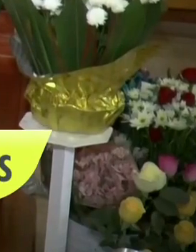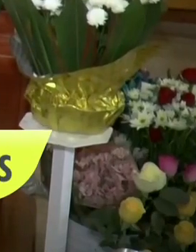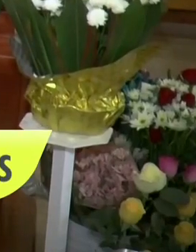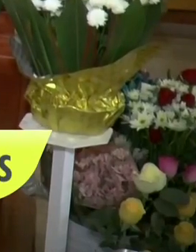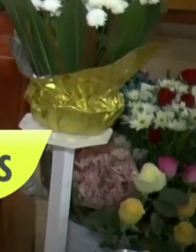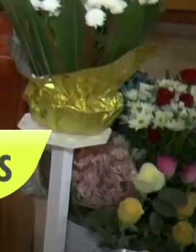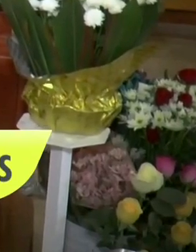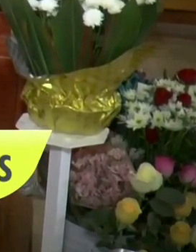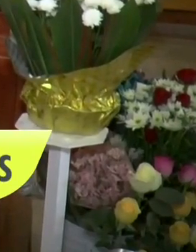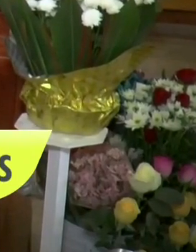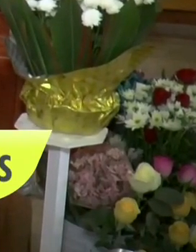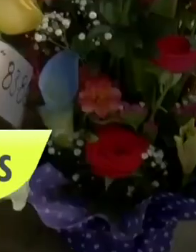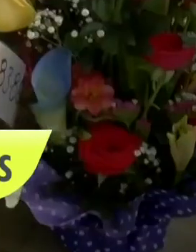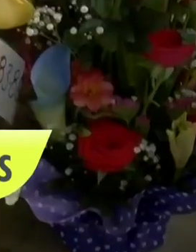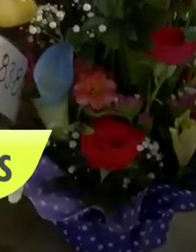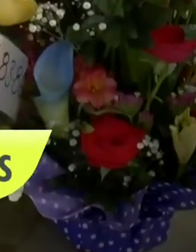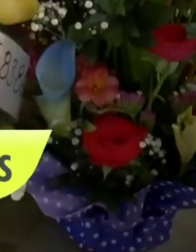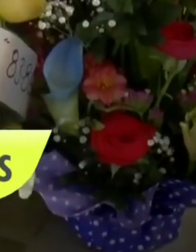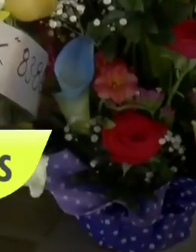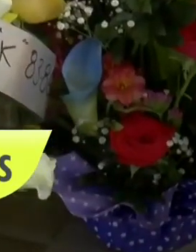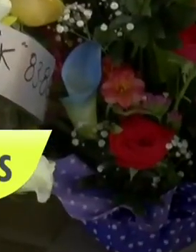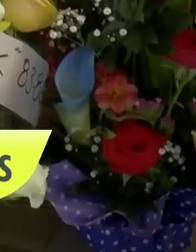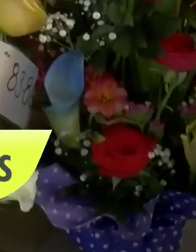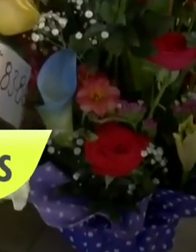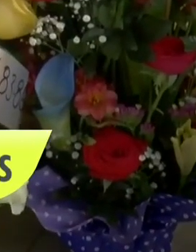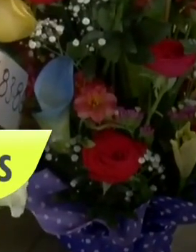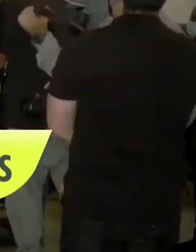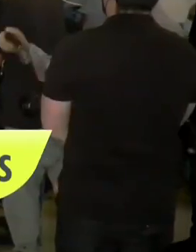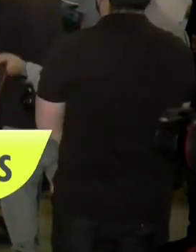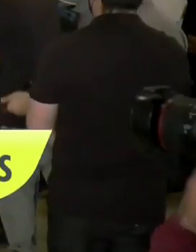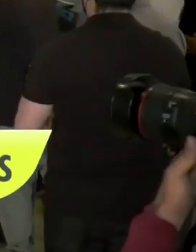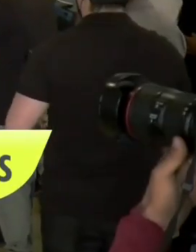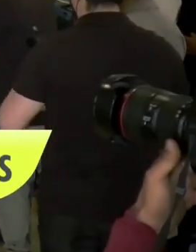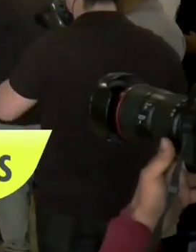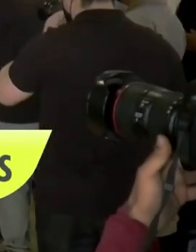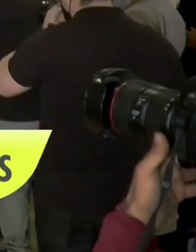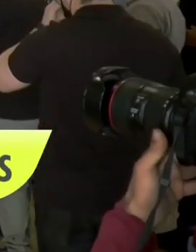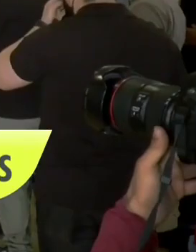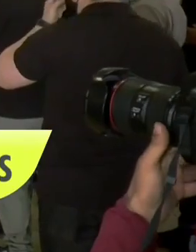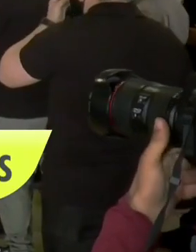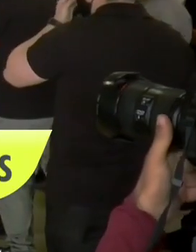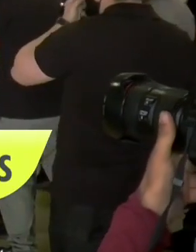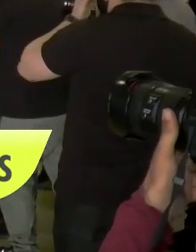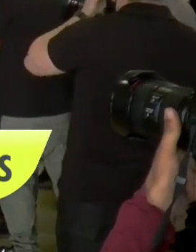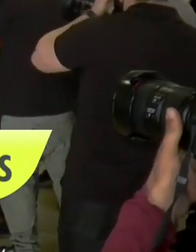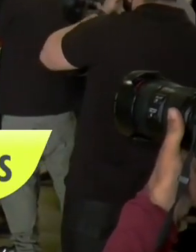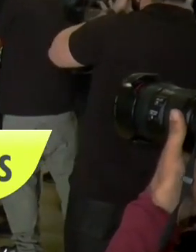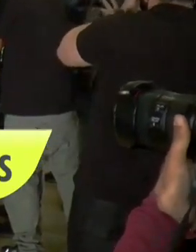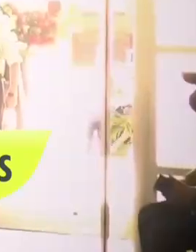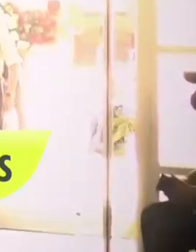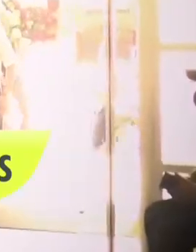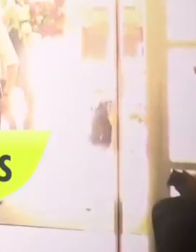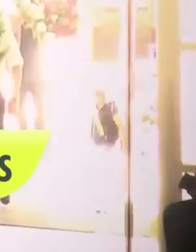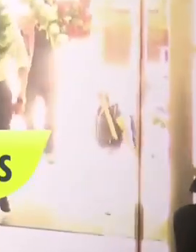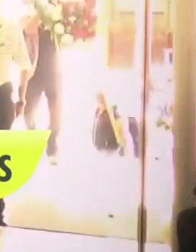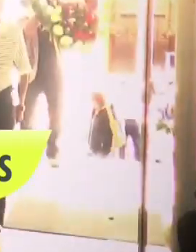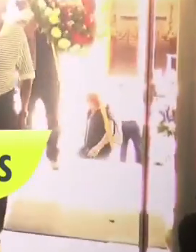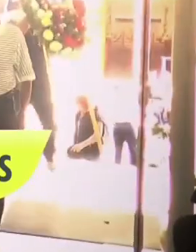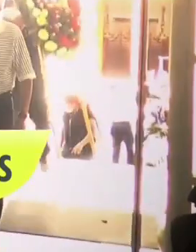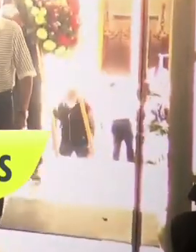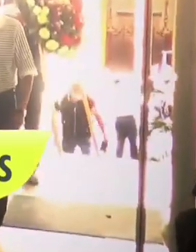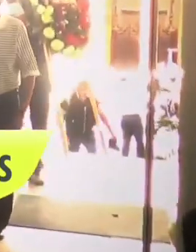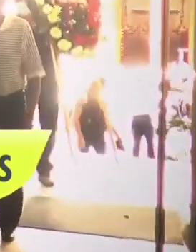traje obscuro corbata roja y camisa blanca se acerca armando platiquen y caminan hacia su casa al llegar lo mata con la pistola calibre 9